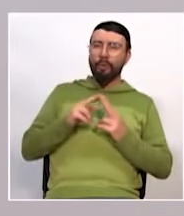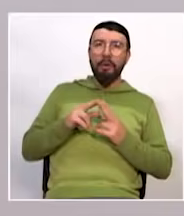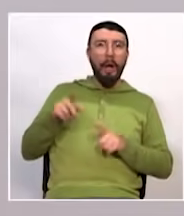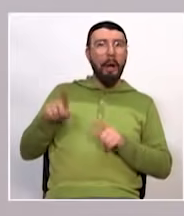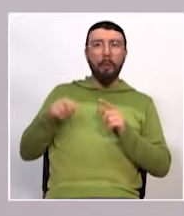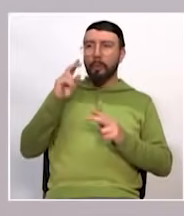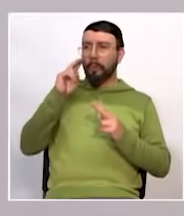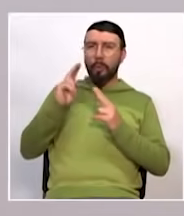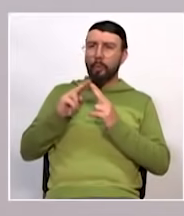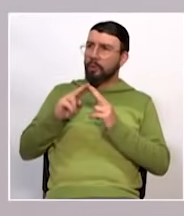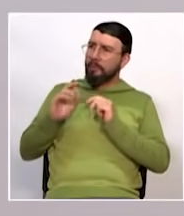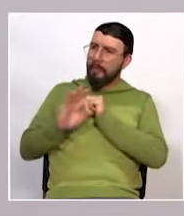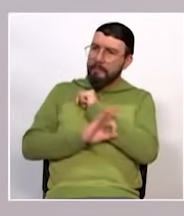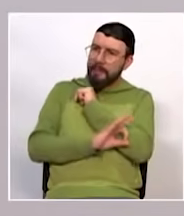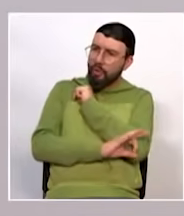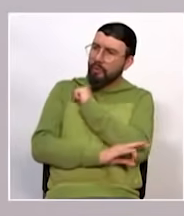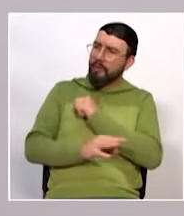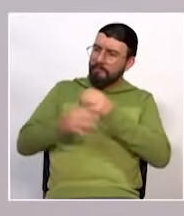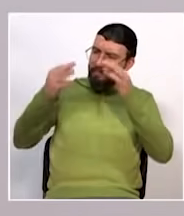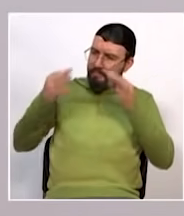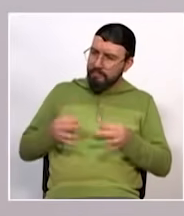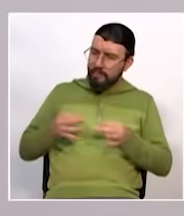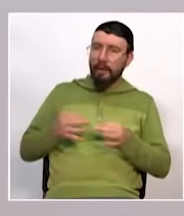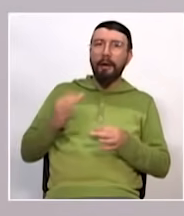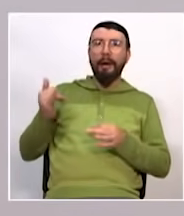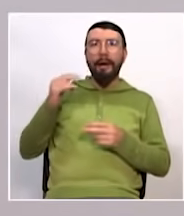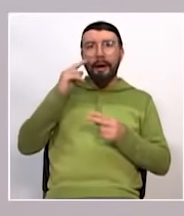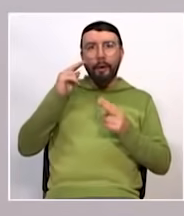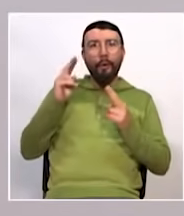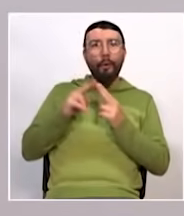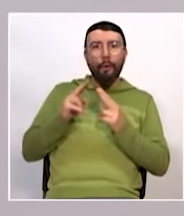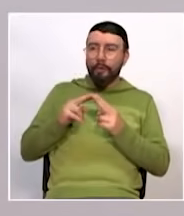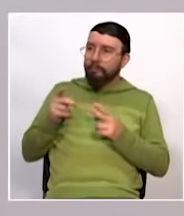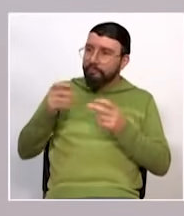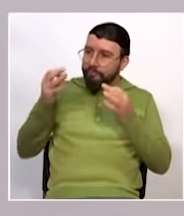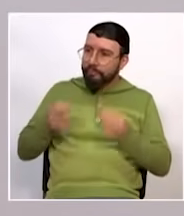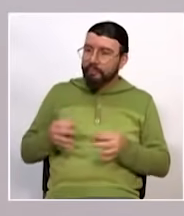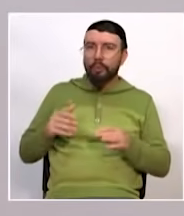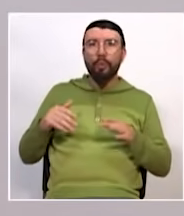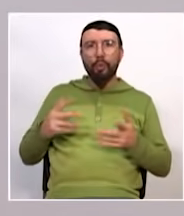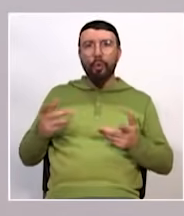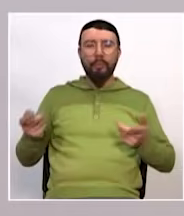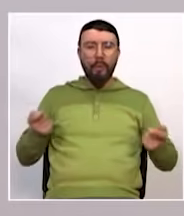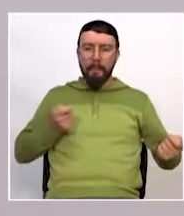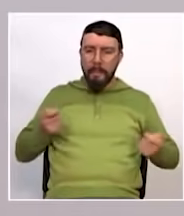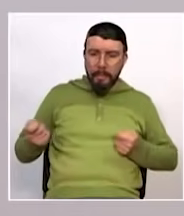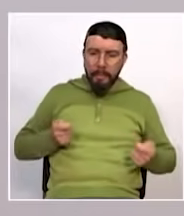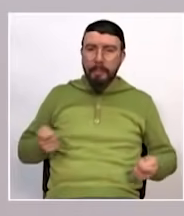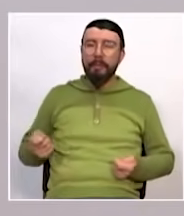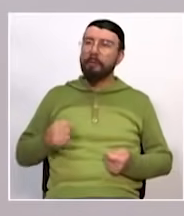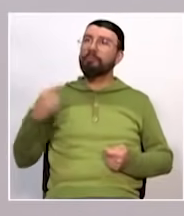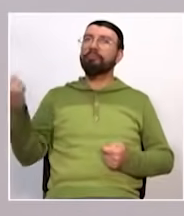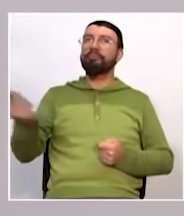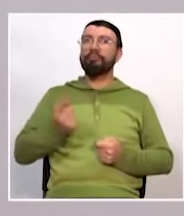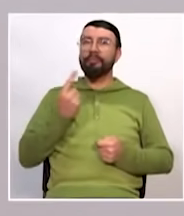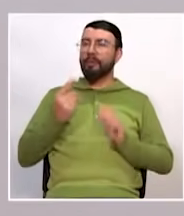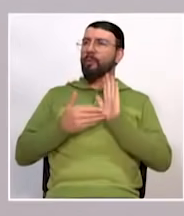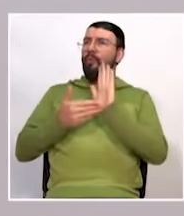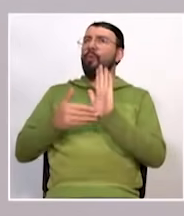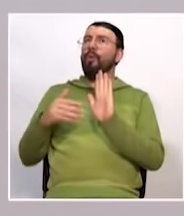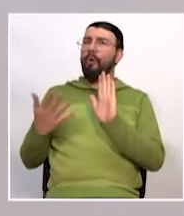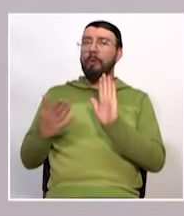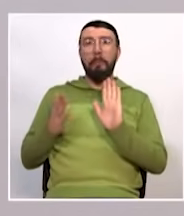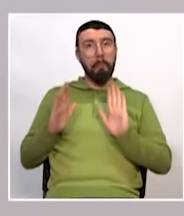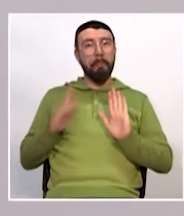mar de la psicología a darnos cuenta también cómo podemos actuar nosotros y ante los demás vamos a hacer el primer